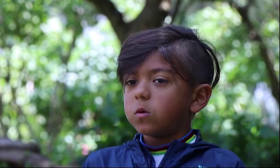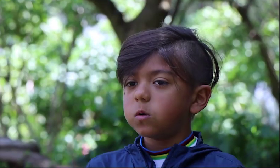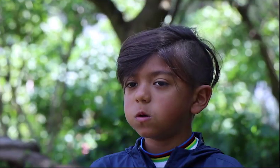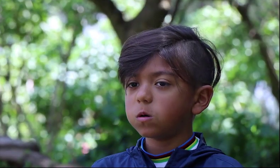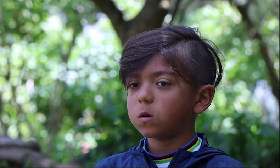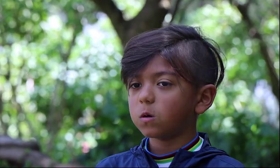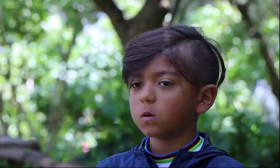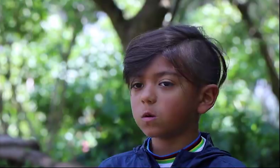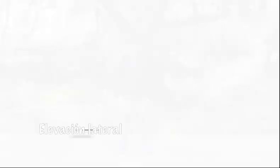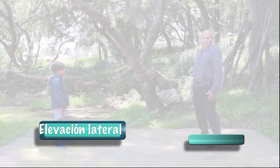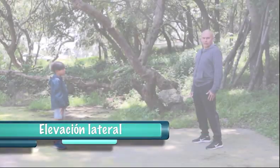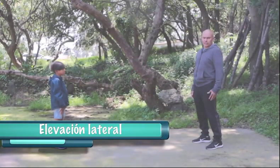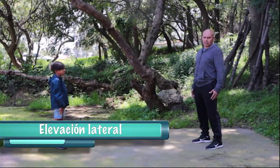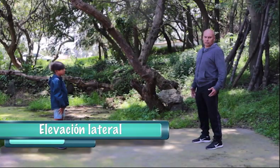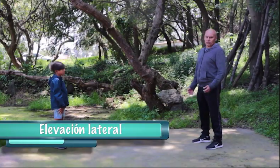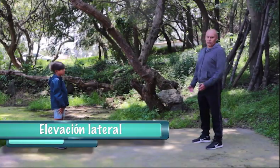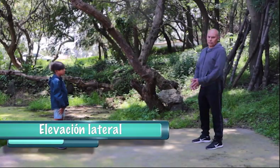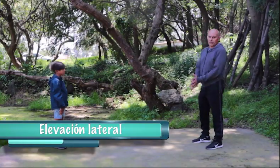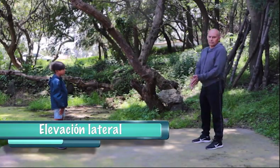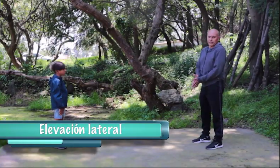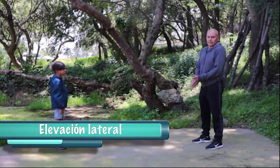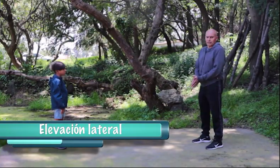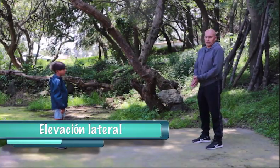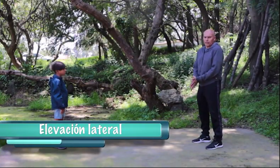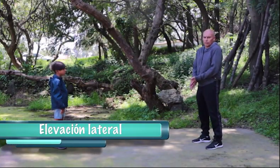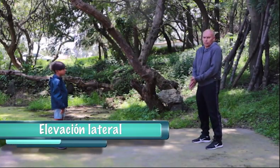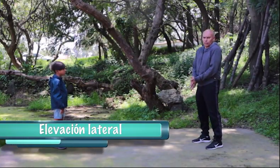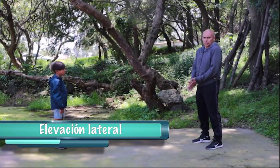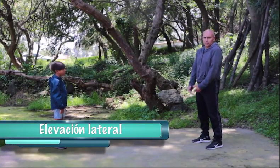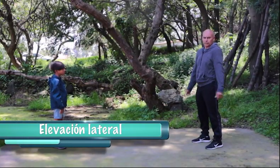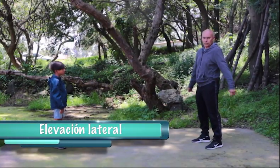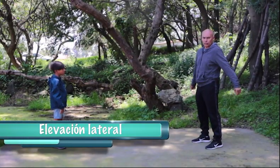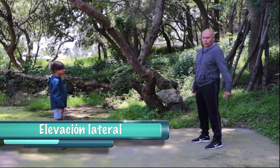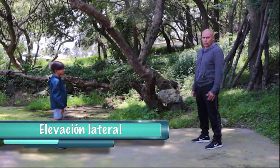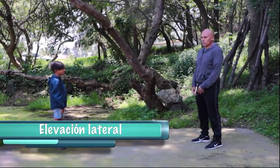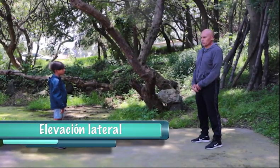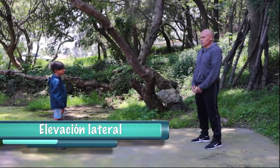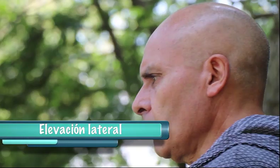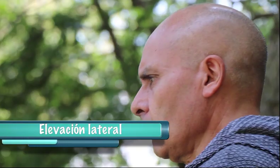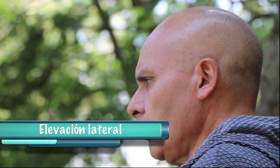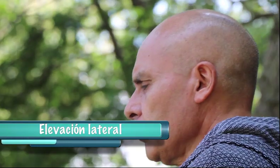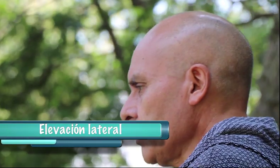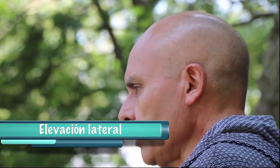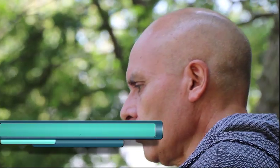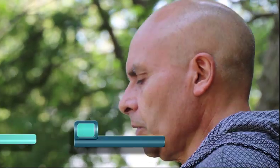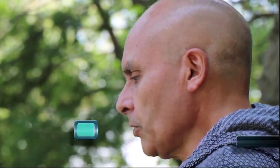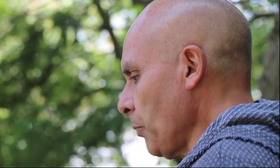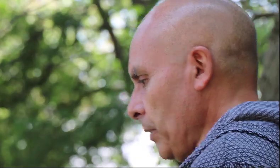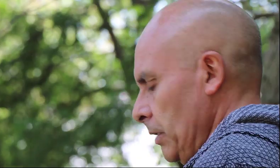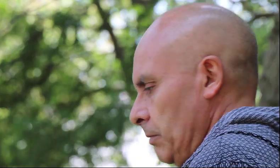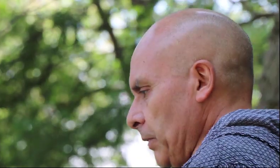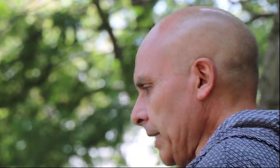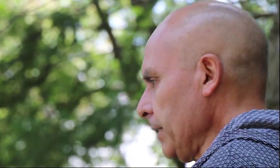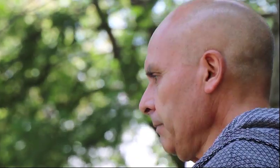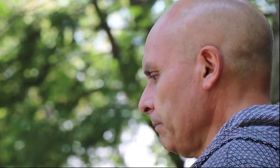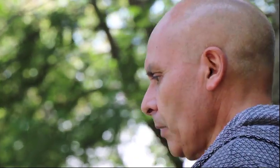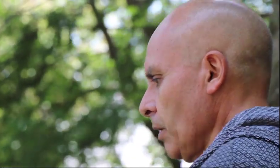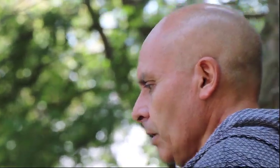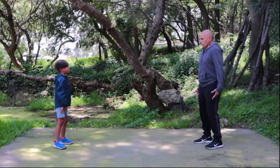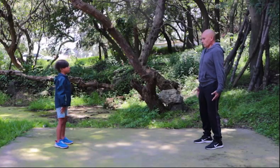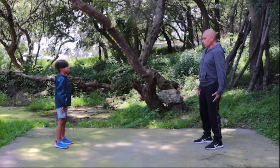respiramos. Ahora en esta ocasión vamos a trabajar un poco de hombros. Lo que vamos a hacer, nos vamos a